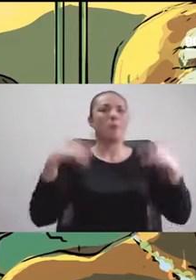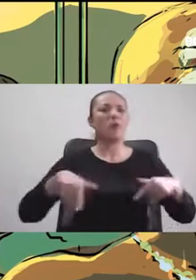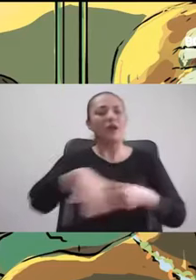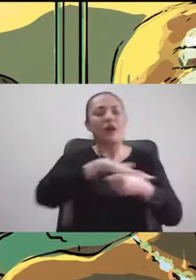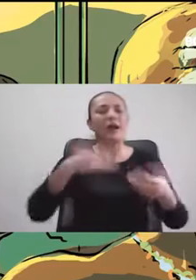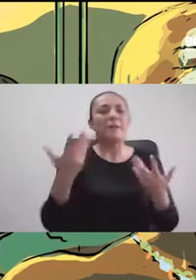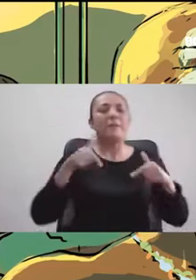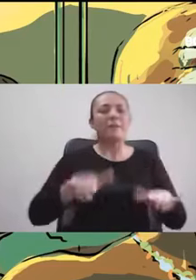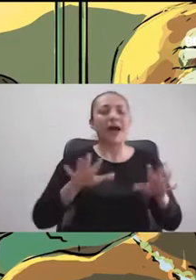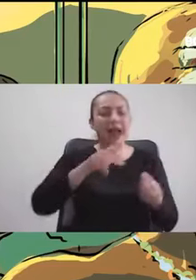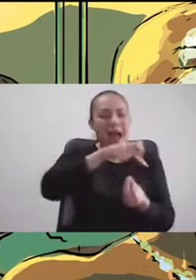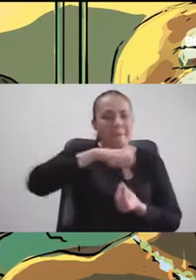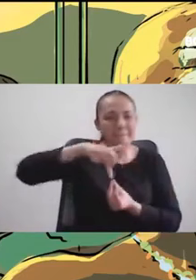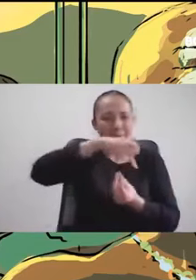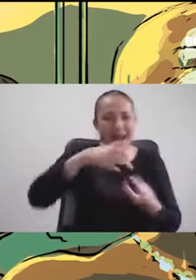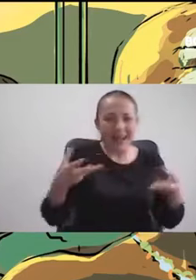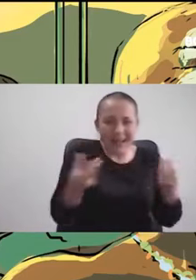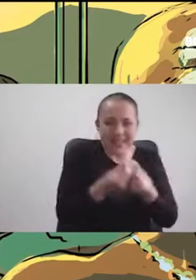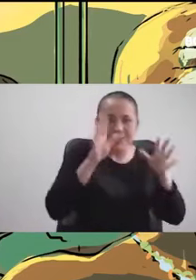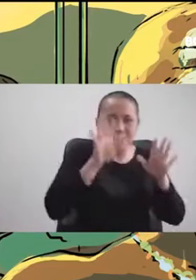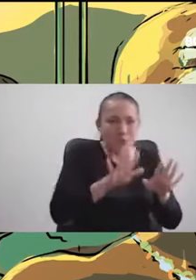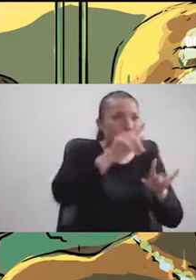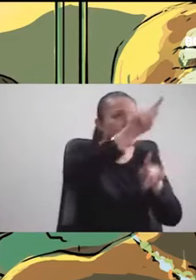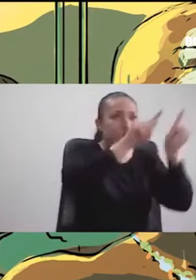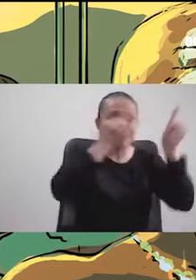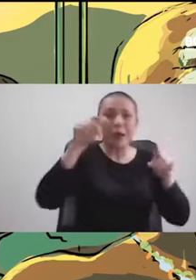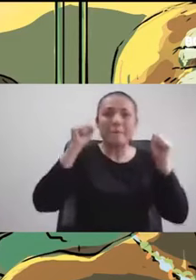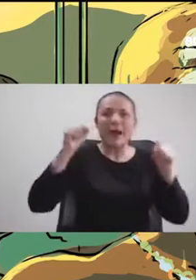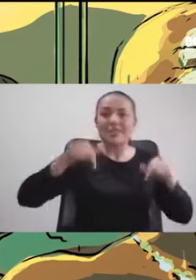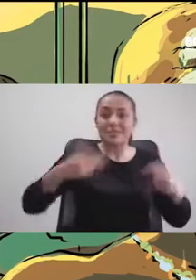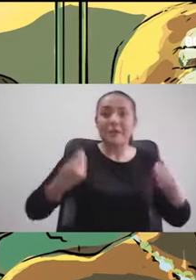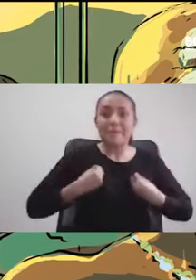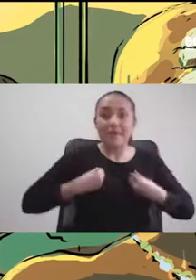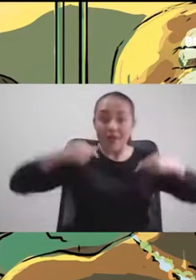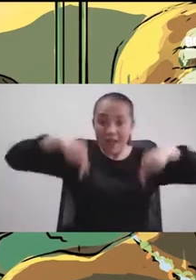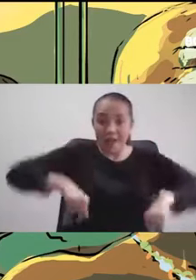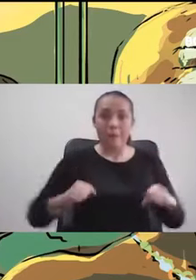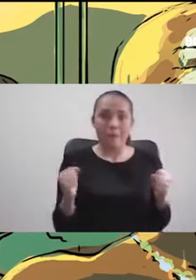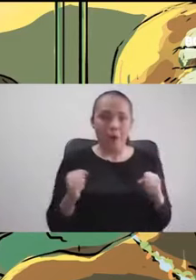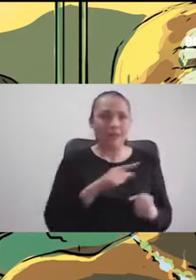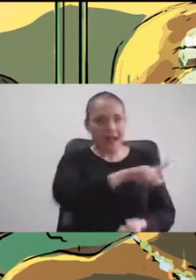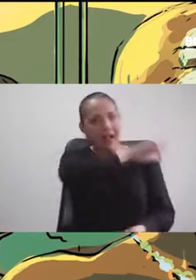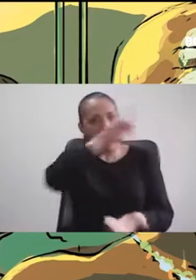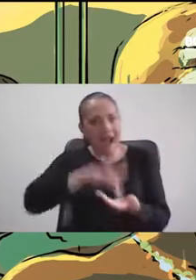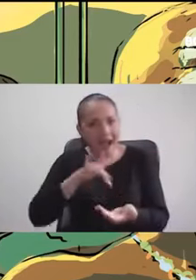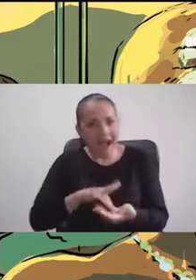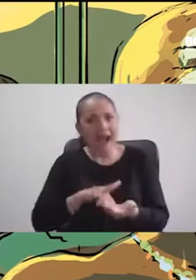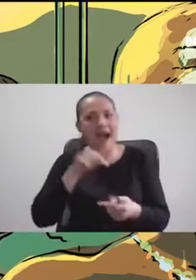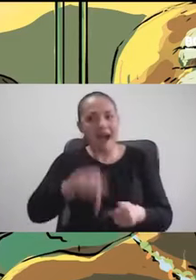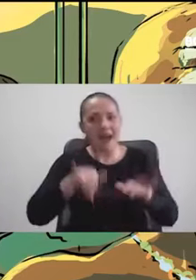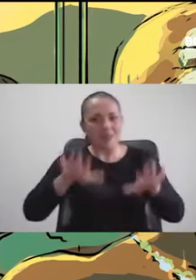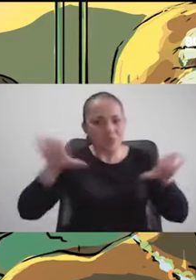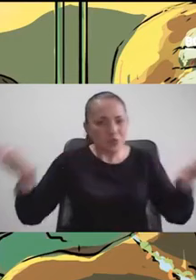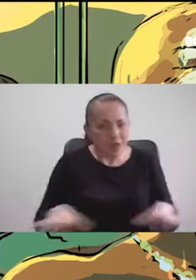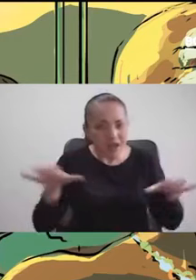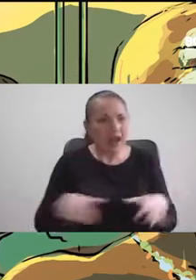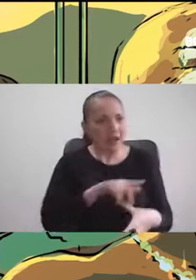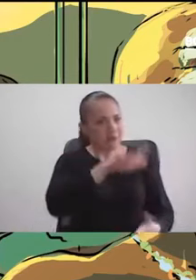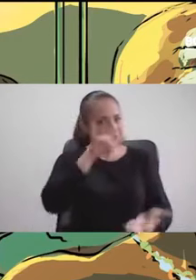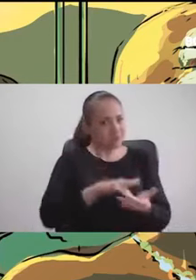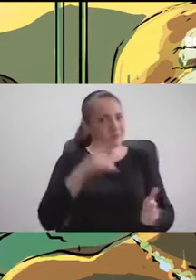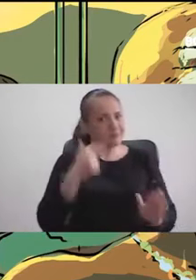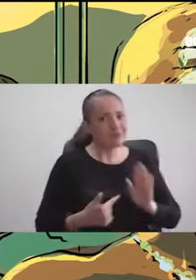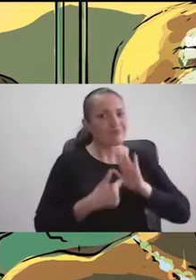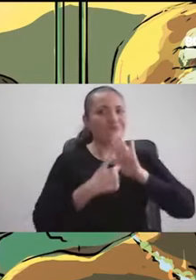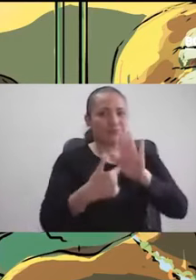Basilio, especialmente aquellos residentes en nuestra ciudad, participen en estos espacios, se hagan presentes en